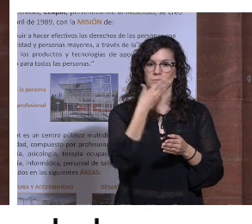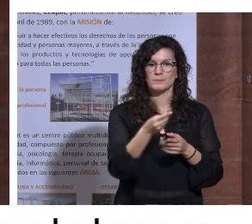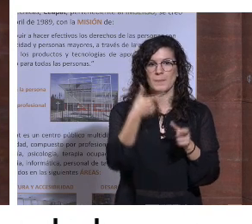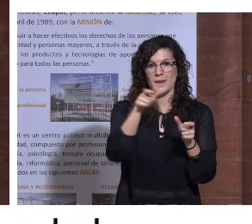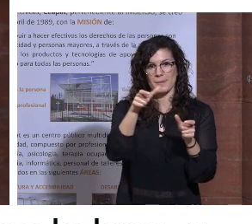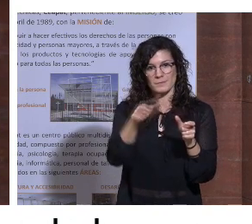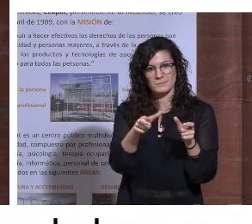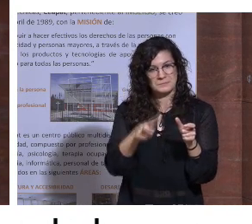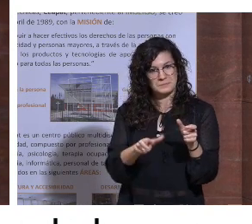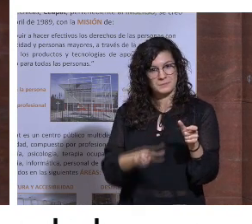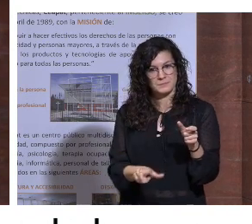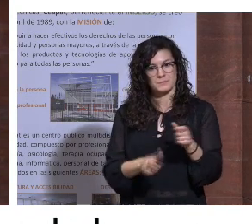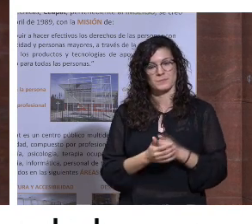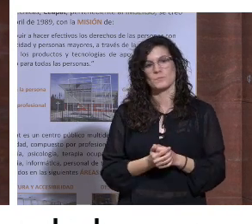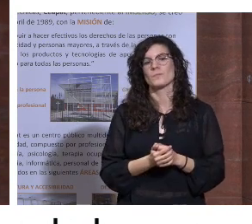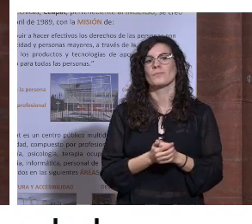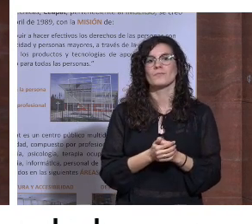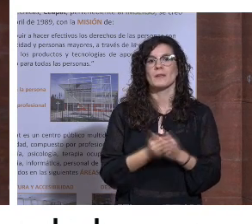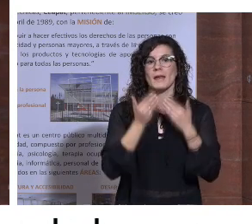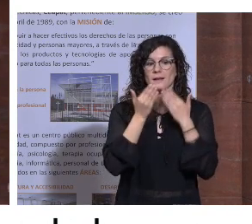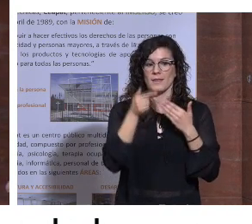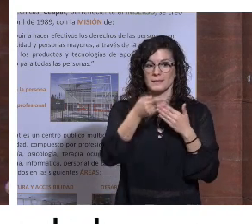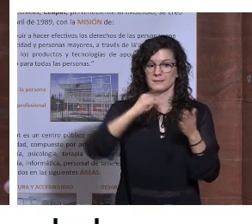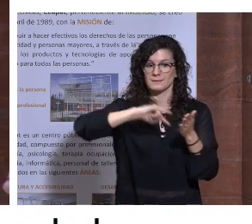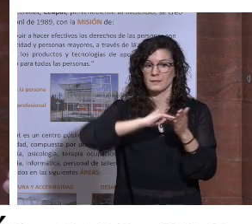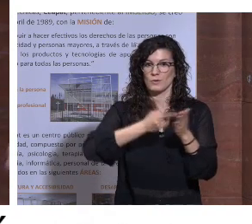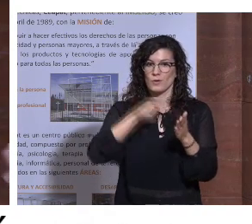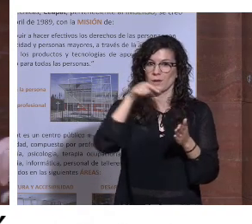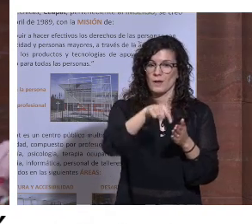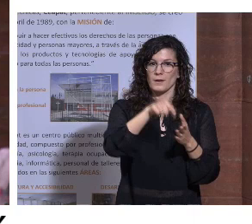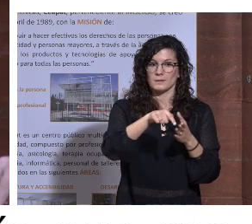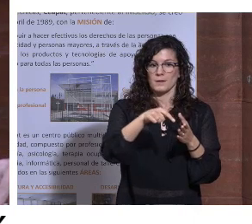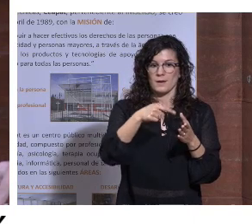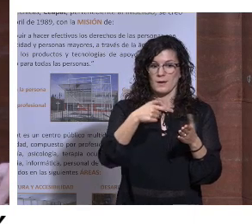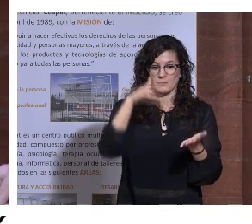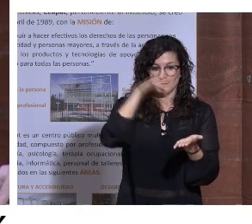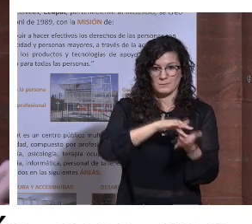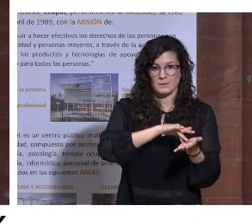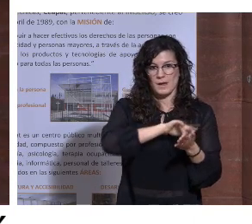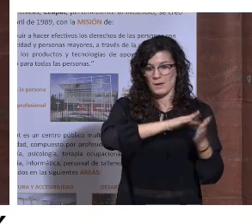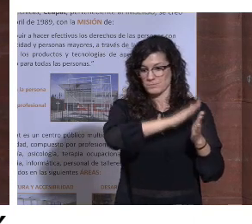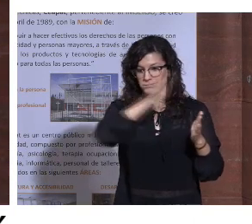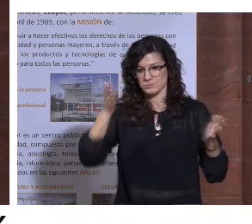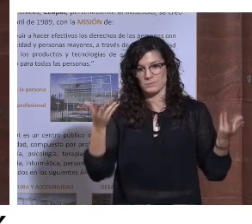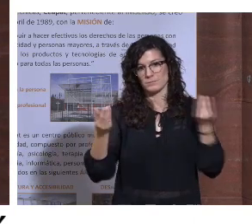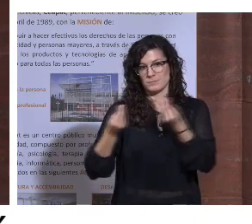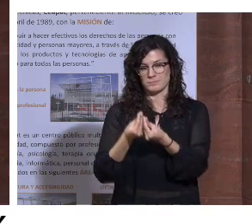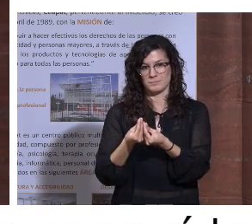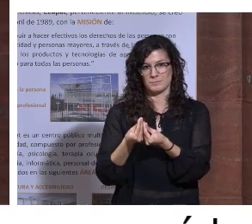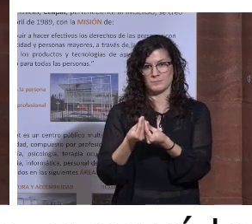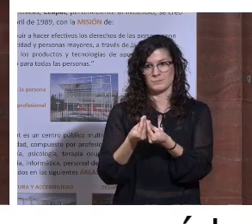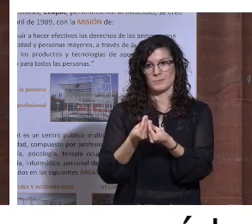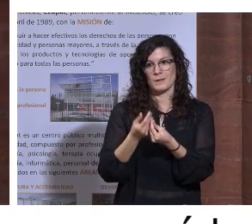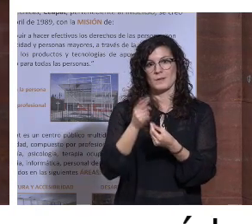esta sería la tecnología que me iba a acompañar desde entonces, y aquí lo vi por primera vez. Probé